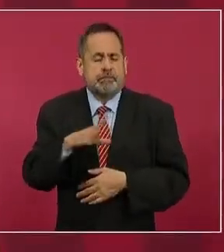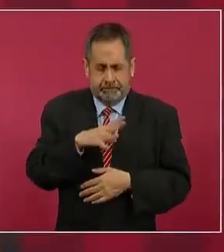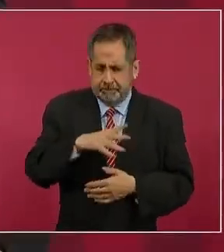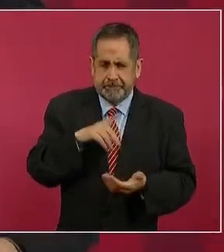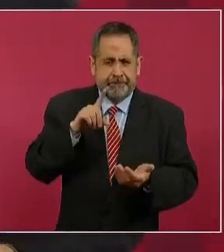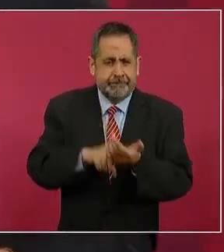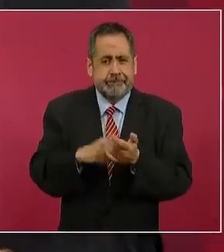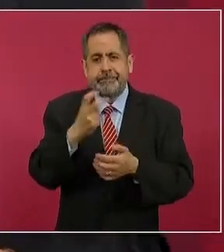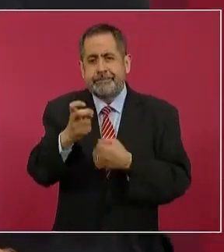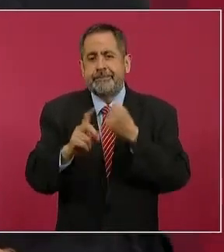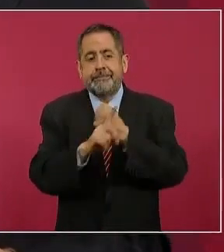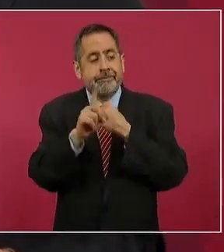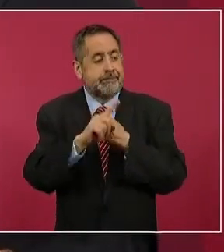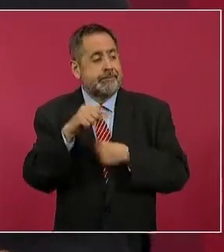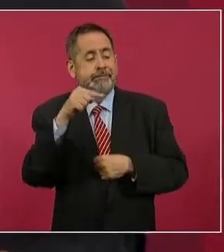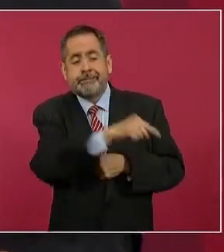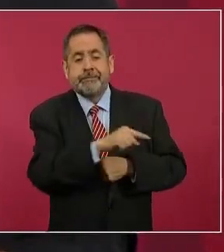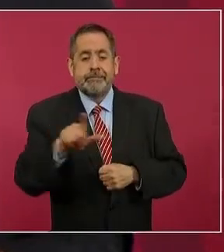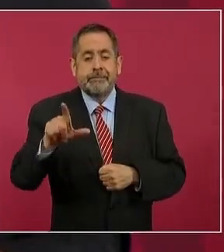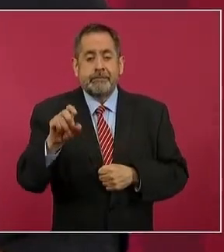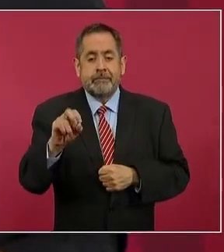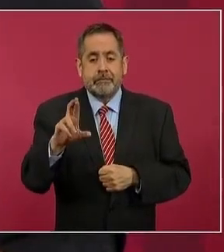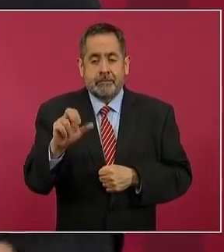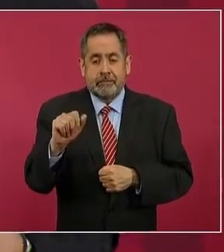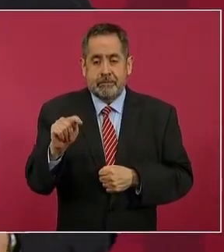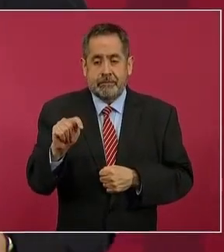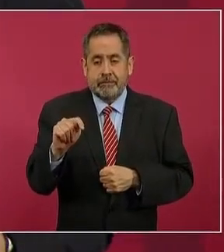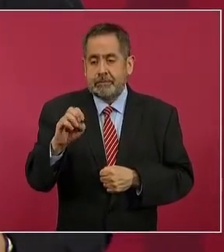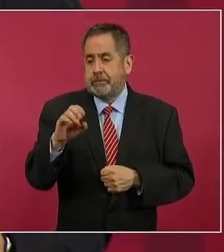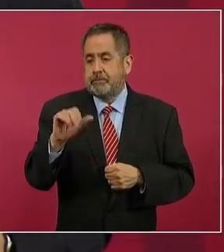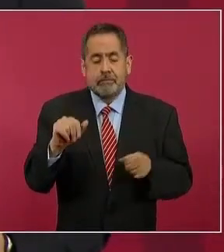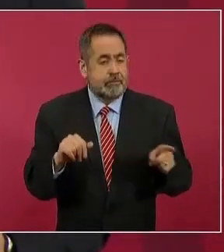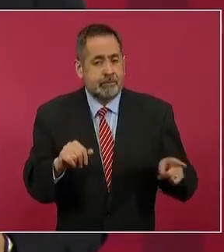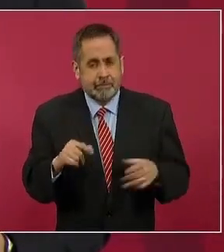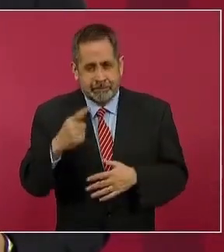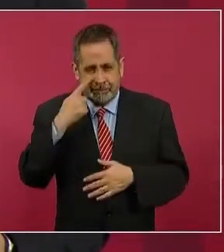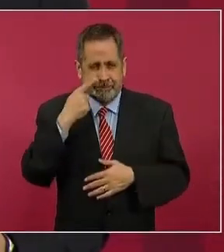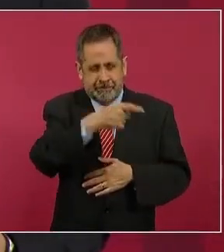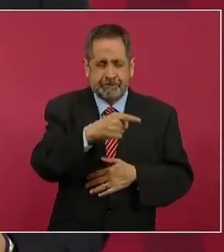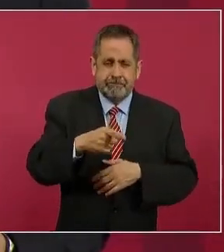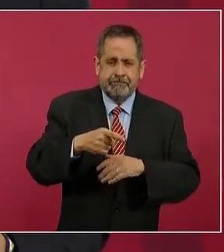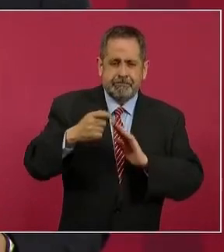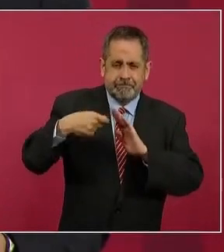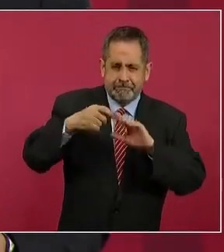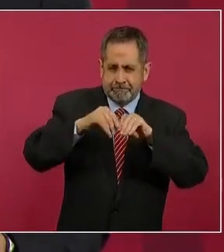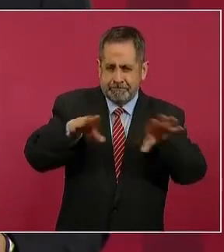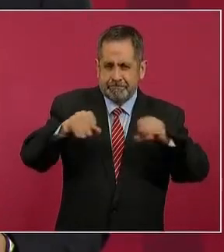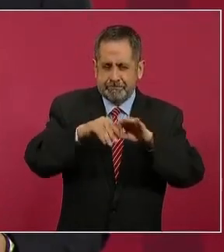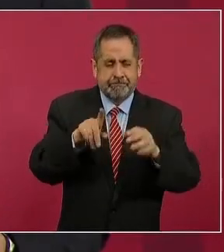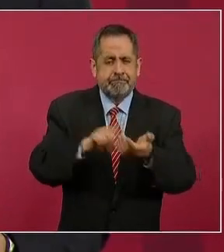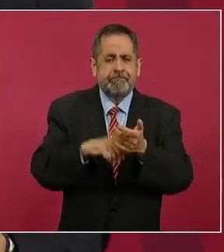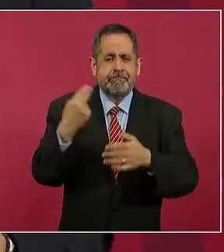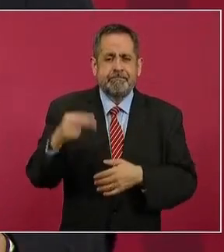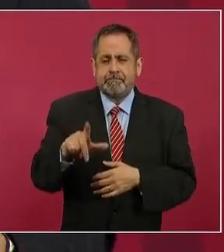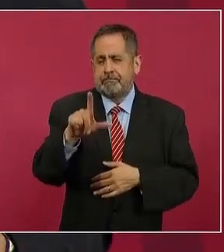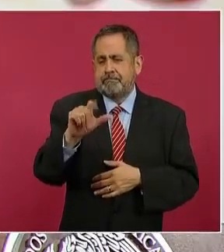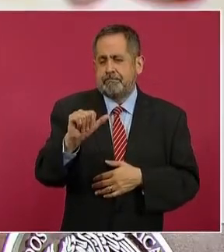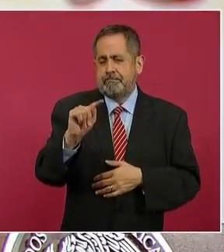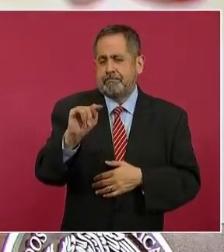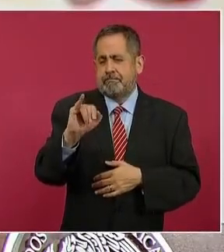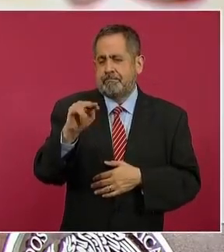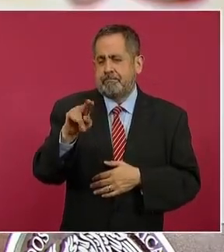el problema con Loret de Mola. Vean ustedes Latinos, que es parte